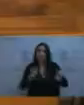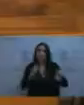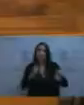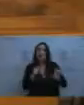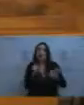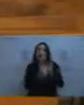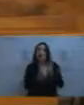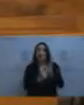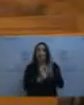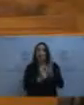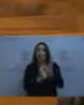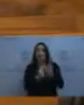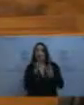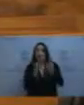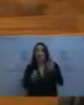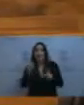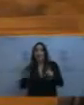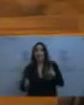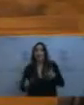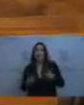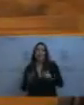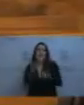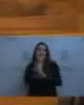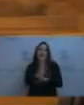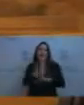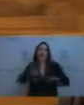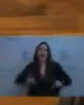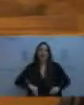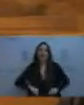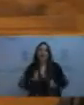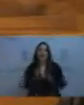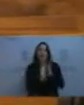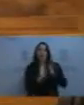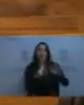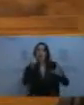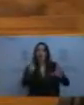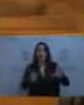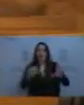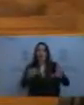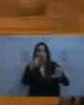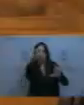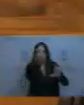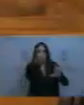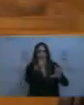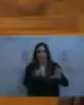de los aspirantes admitidos por orden de puntuación. Mire,